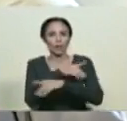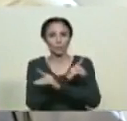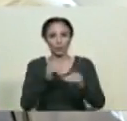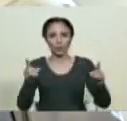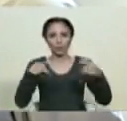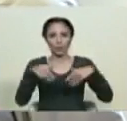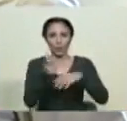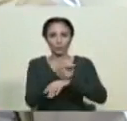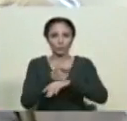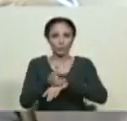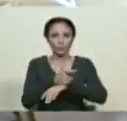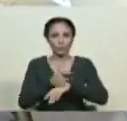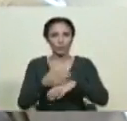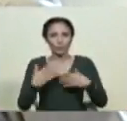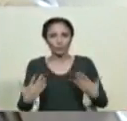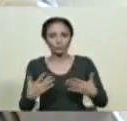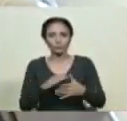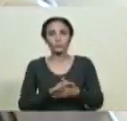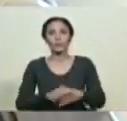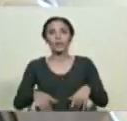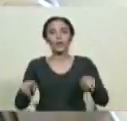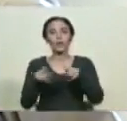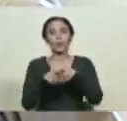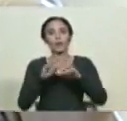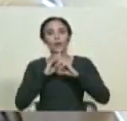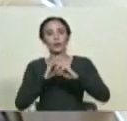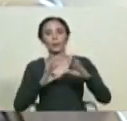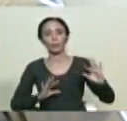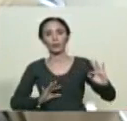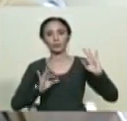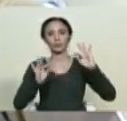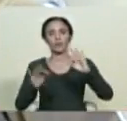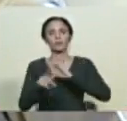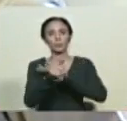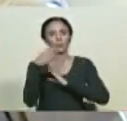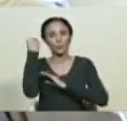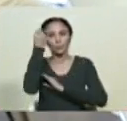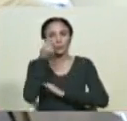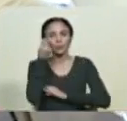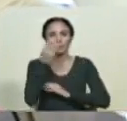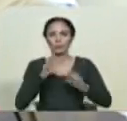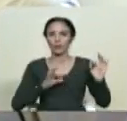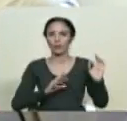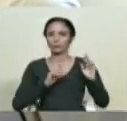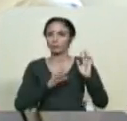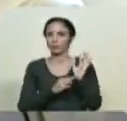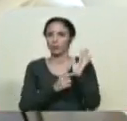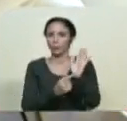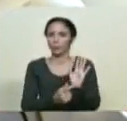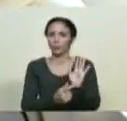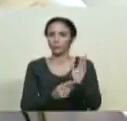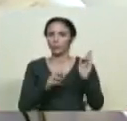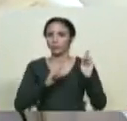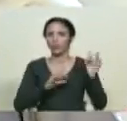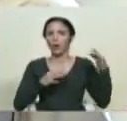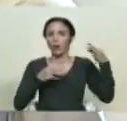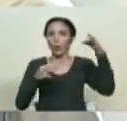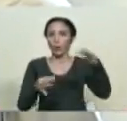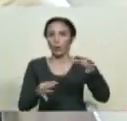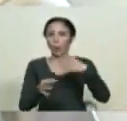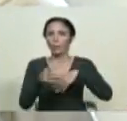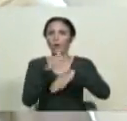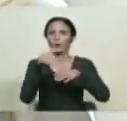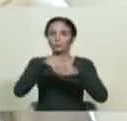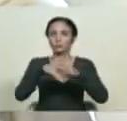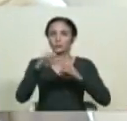gobierno venezolano? Y con relación a los resultados, si usted considera que los resultados que se den a conocer en las próximas horas por el Poder